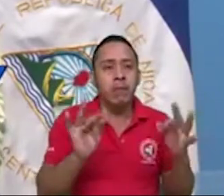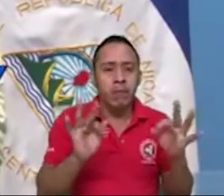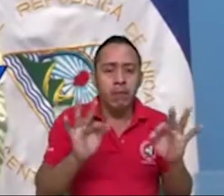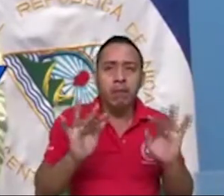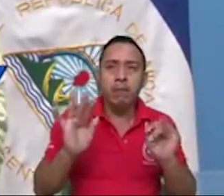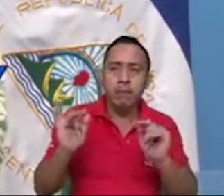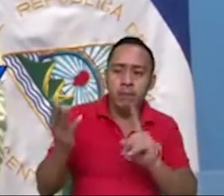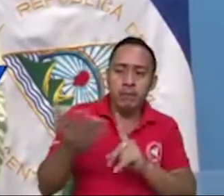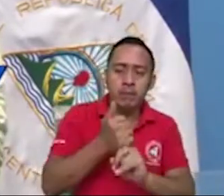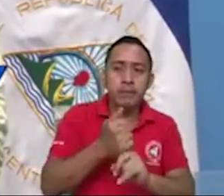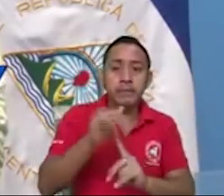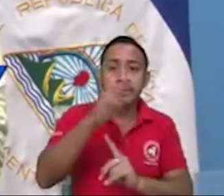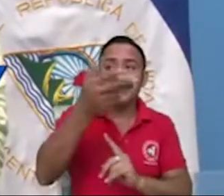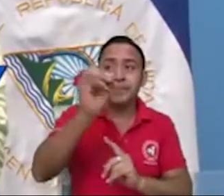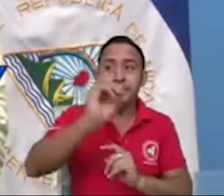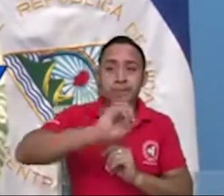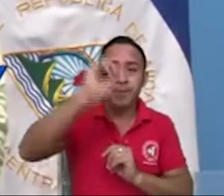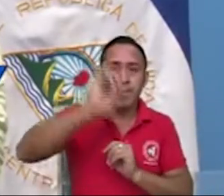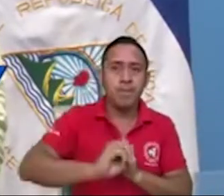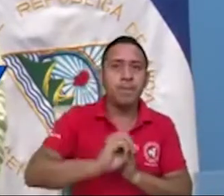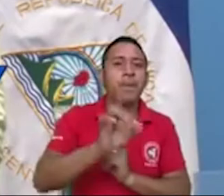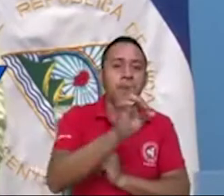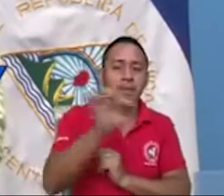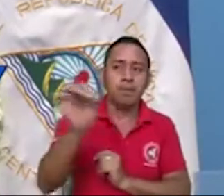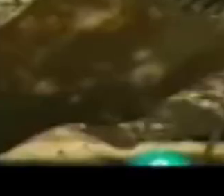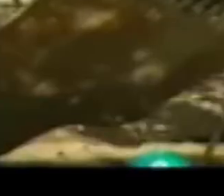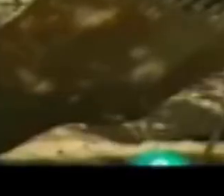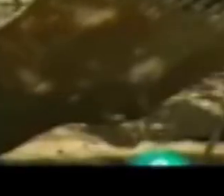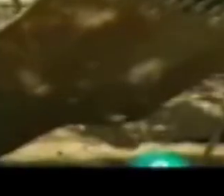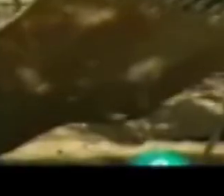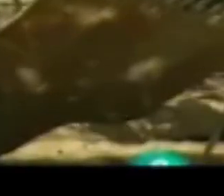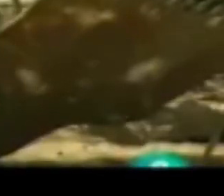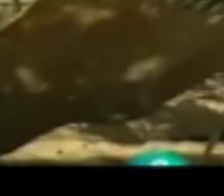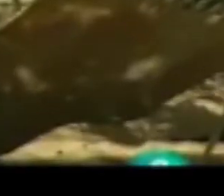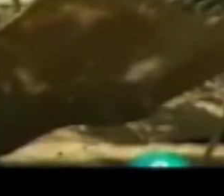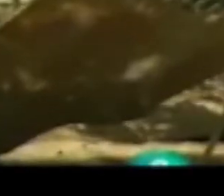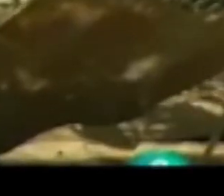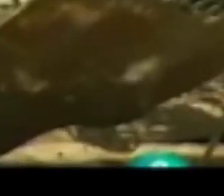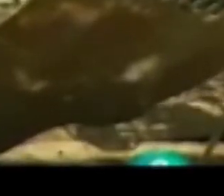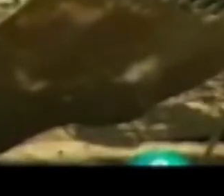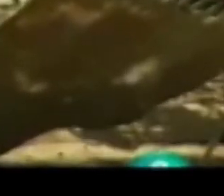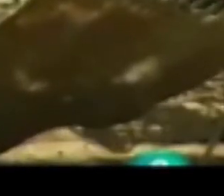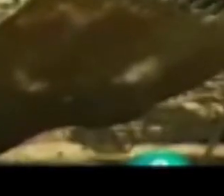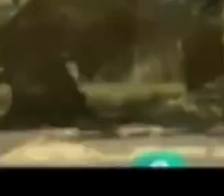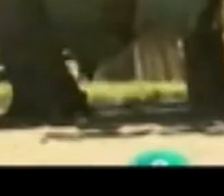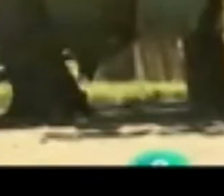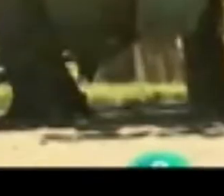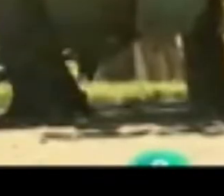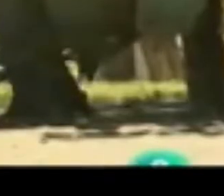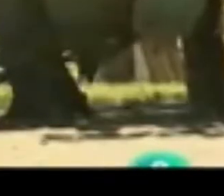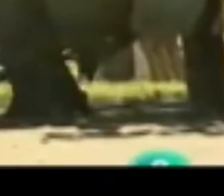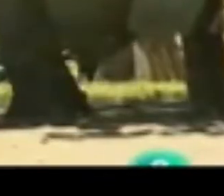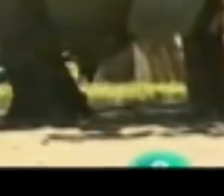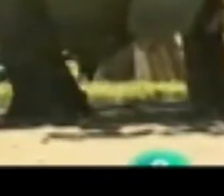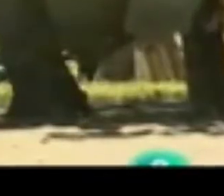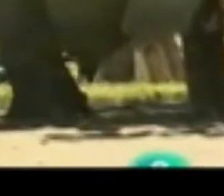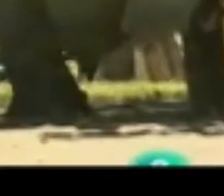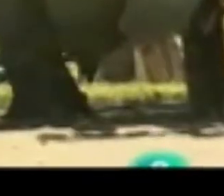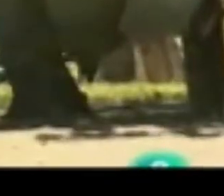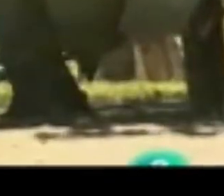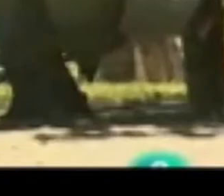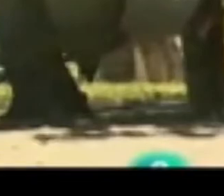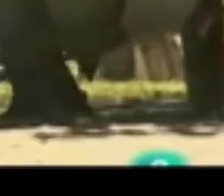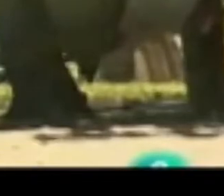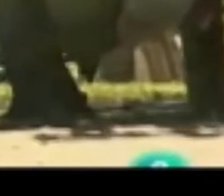90%, un 100% en algunos destinos. Campbell añadió que el turismo no solo fue local, sino que hubo